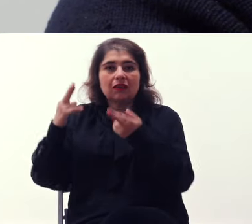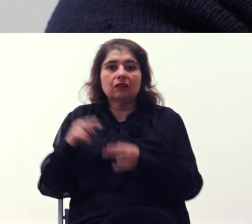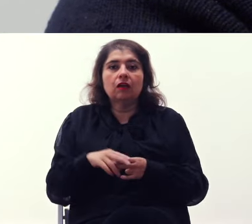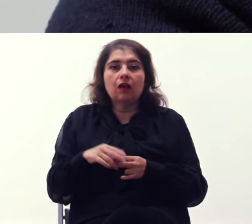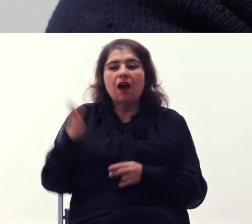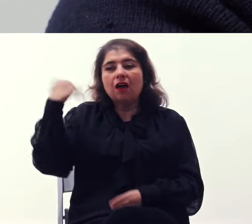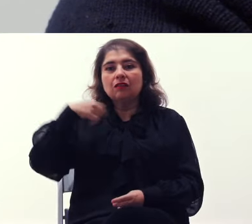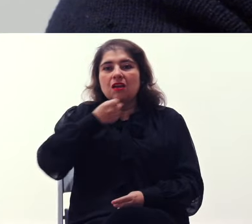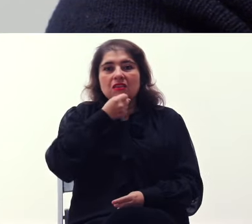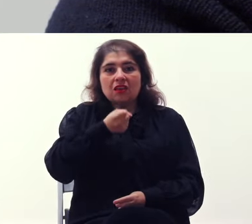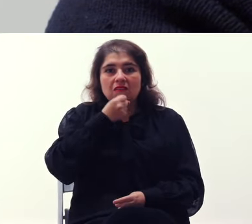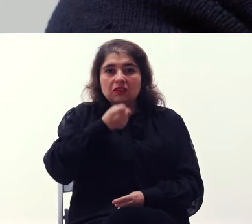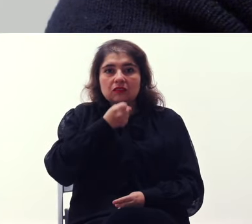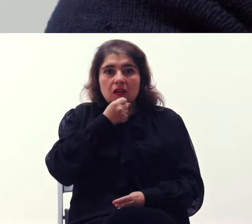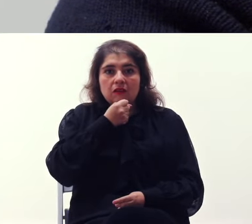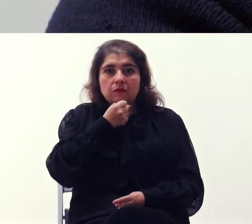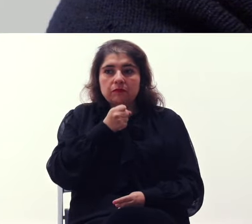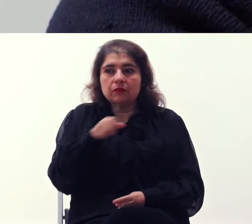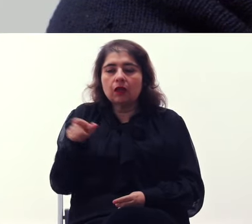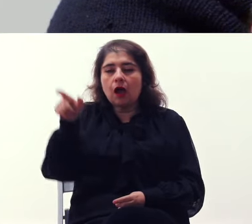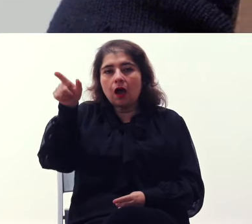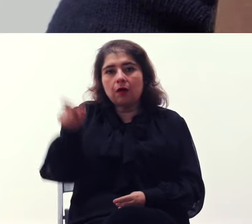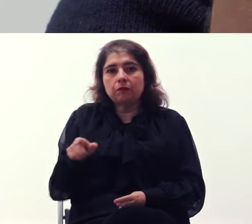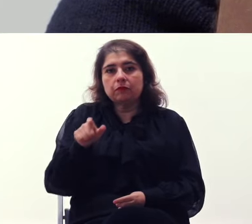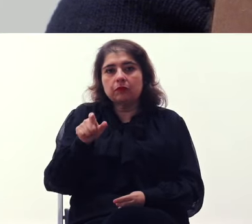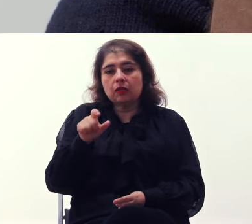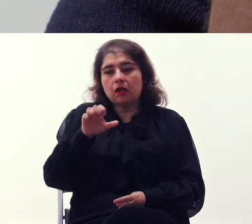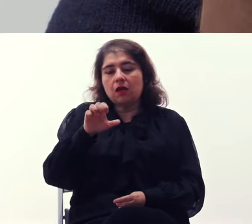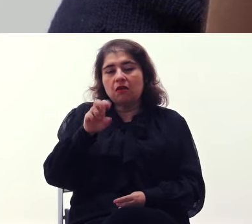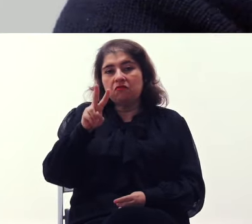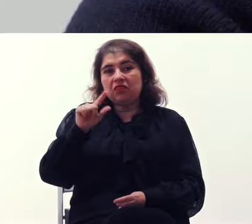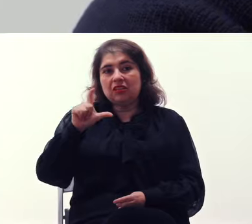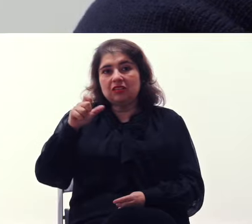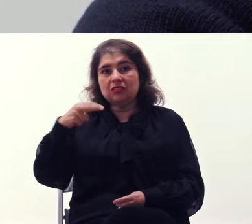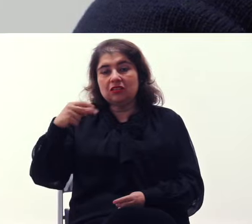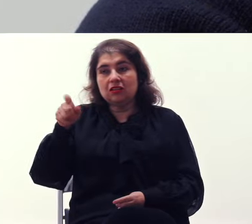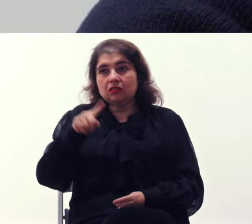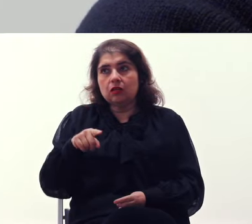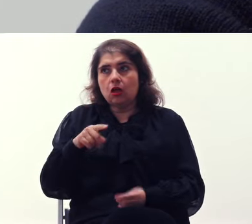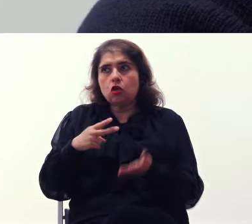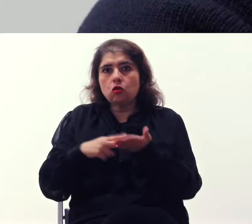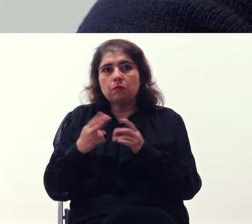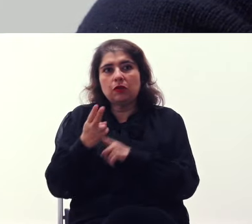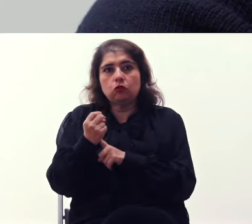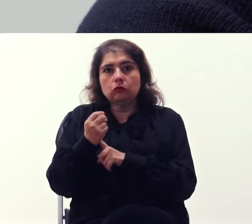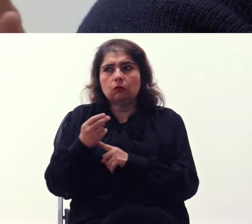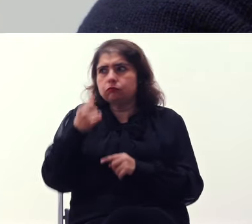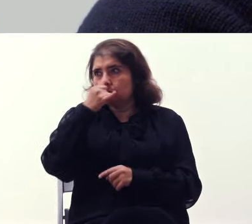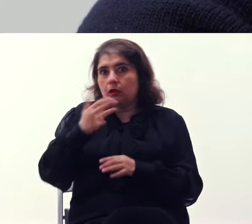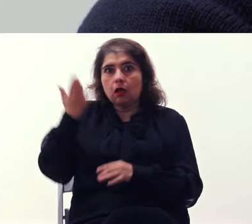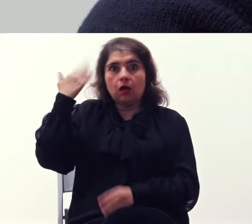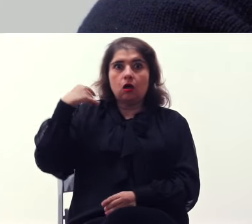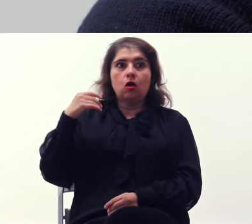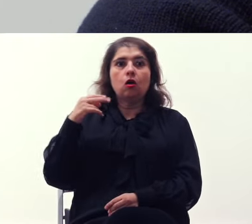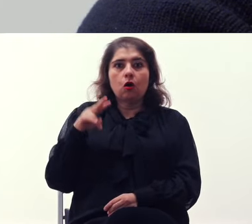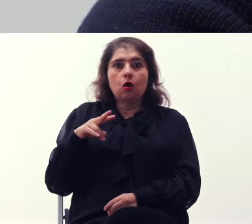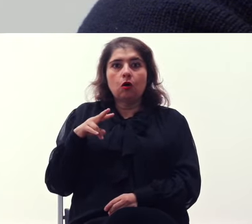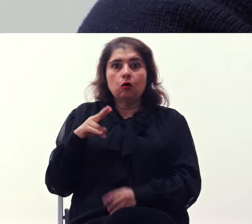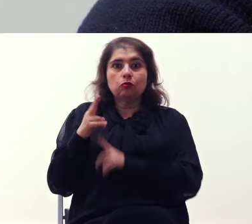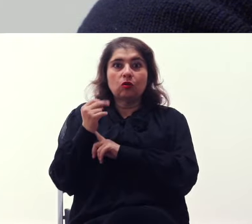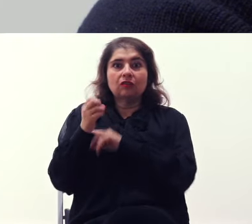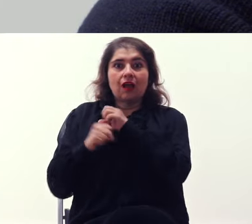rescatar una entrevista que hice a Eduardo Vilche del año 2012, hace 12 años atrás, y